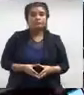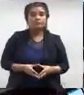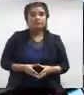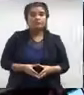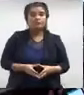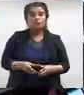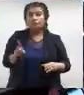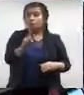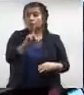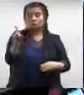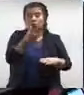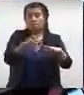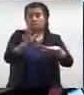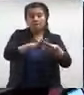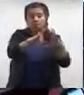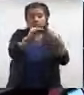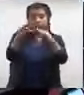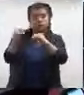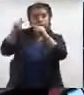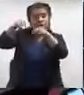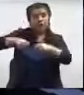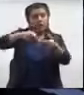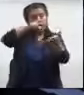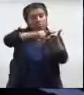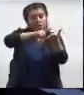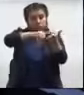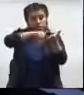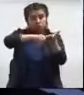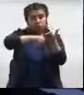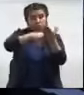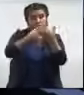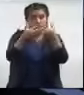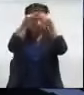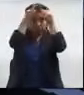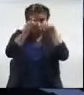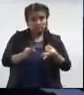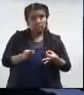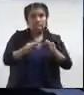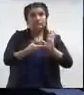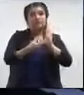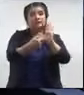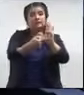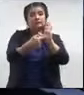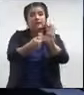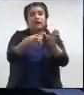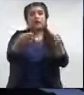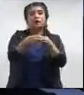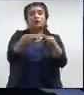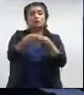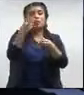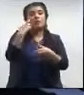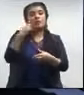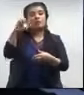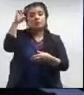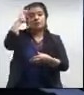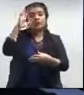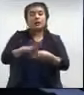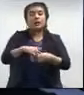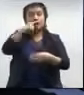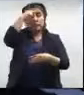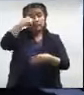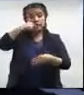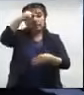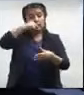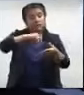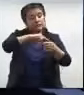No habiendo más discusión, se entrará a votar para ratificar la propuesta hecha en jefe de bloque para los días y horas de la